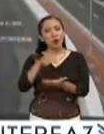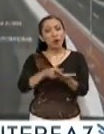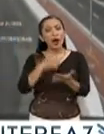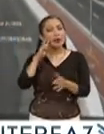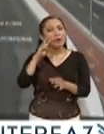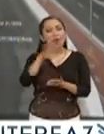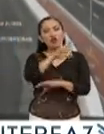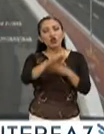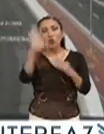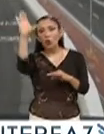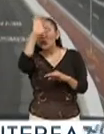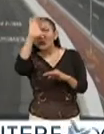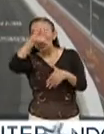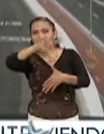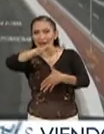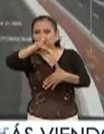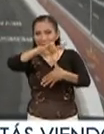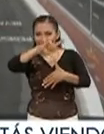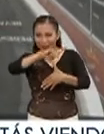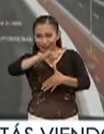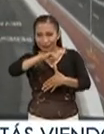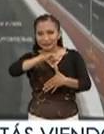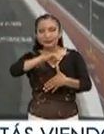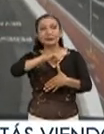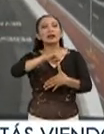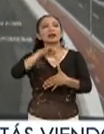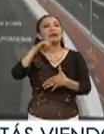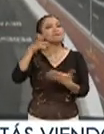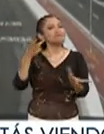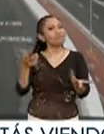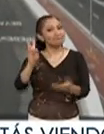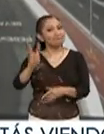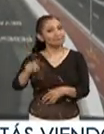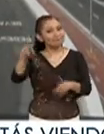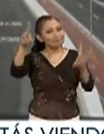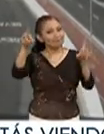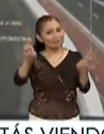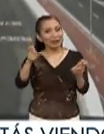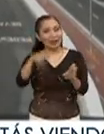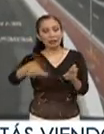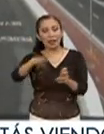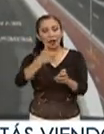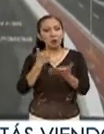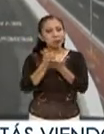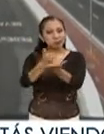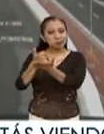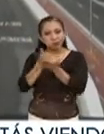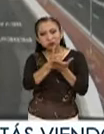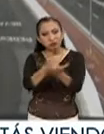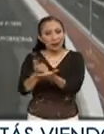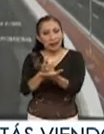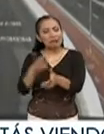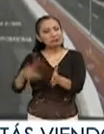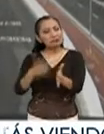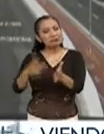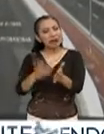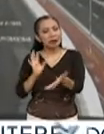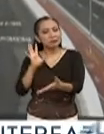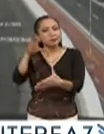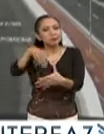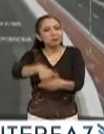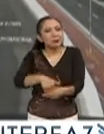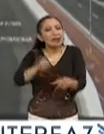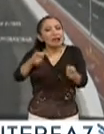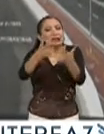abraza lo que es toda la cultura latinoamericana, precisamente en los temas de esta solidaridad y afán de